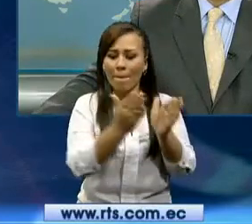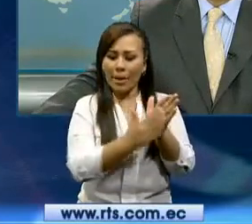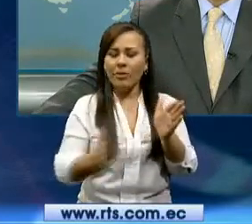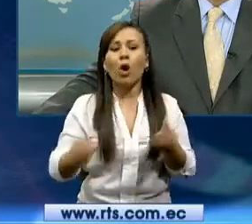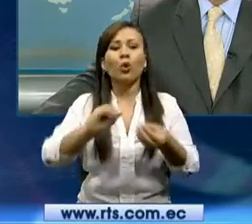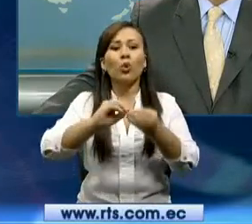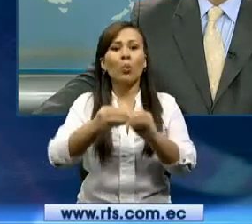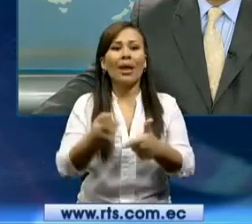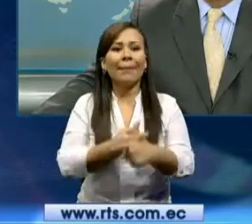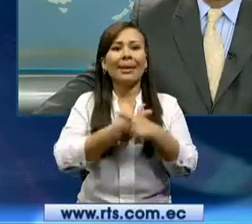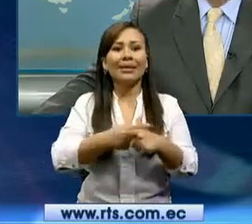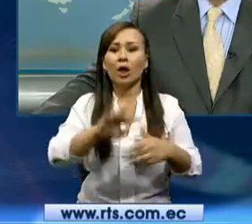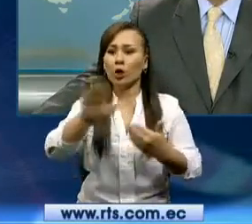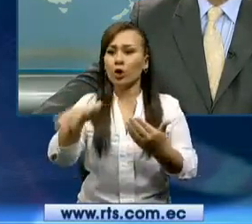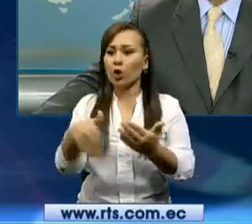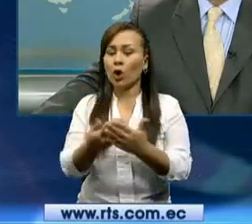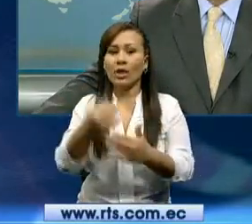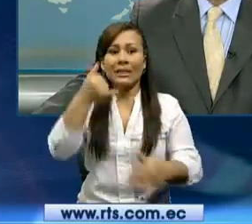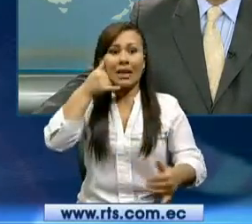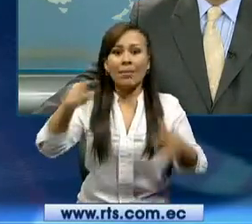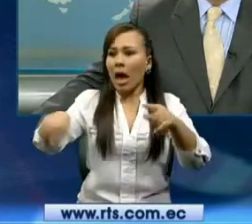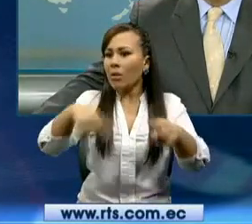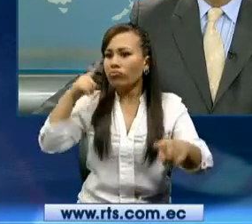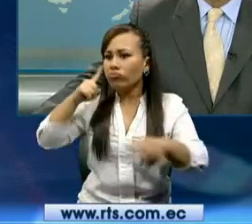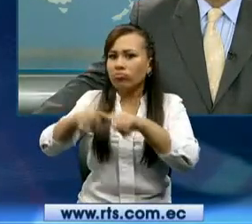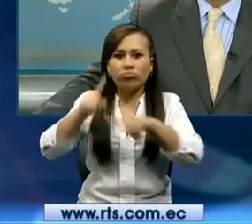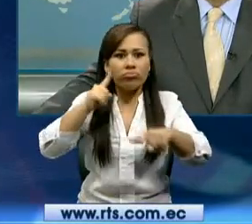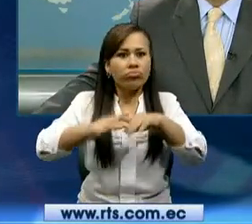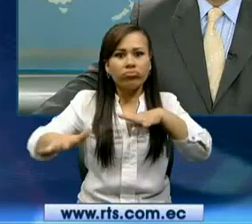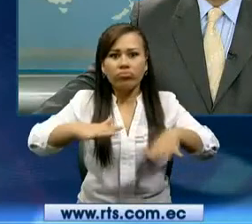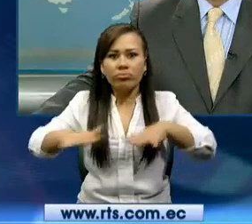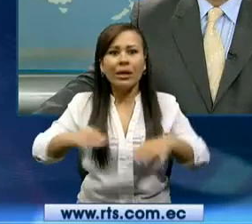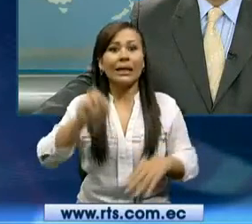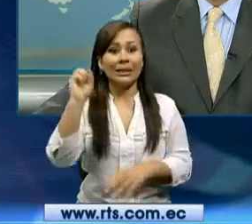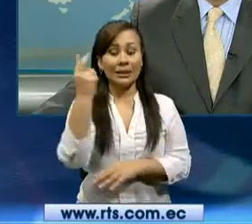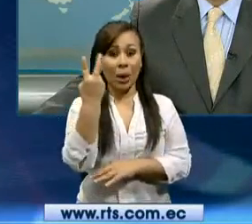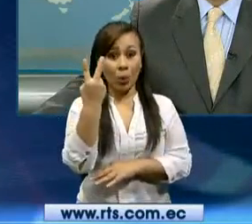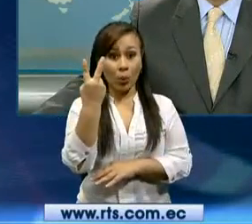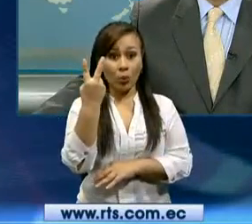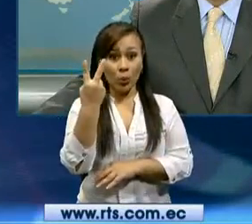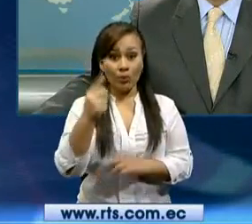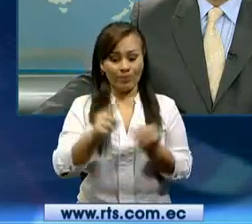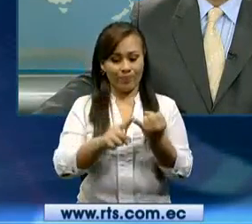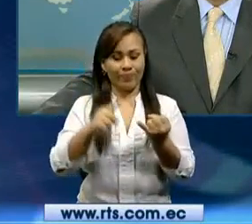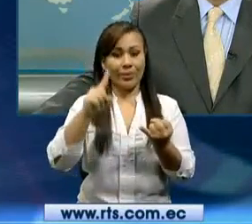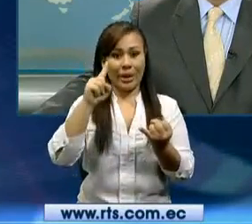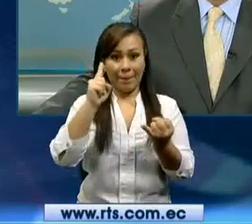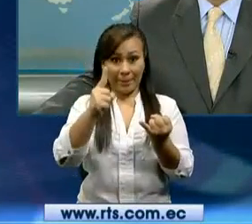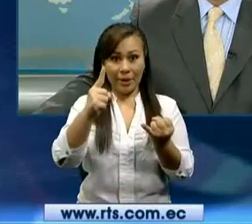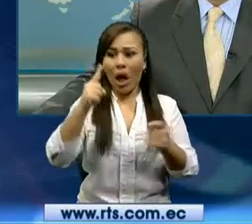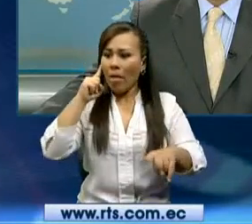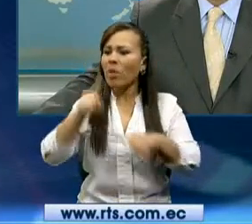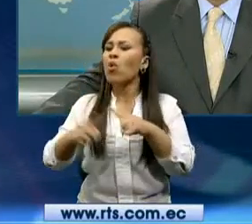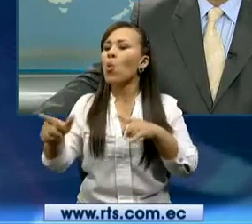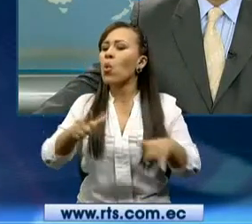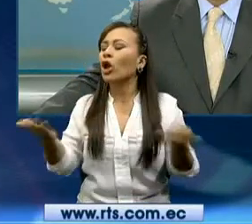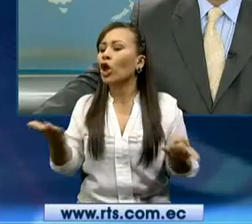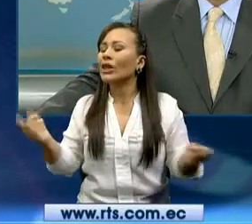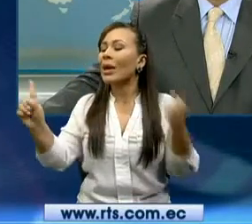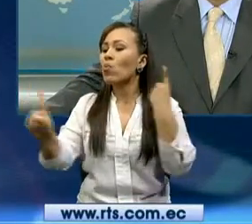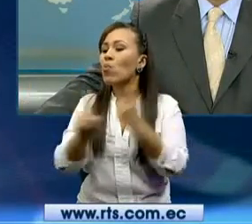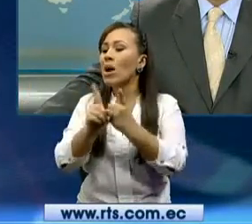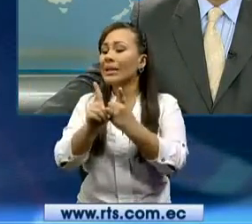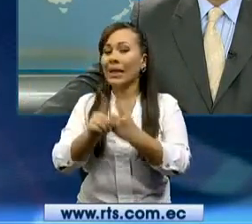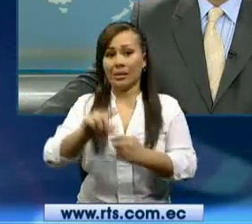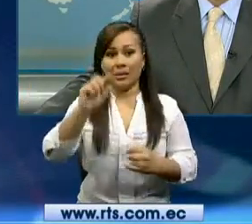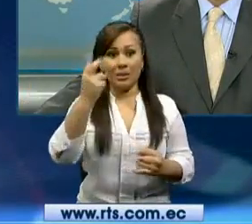contacto de alguien, toda la familia se tiene que poner de acuerdo con alguien. Segundo, es tener un kit. Mucha gente, al hablar de kit, le